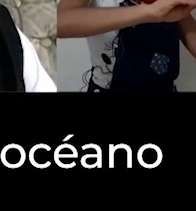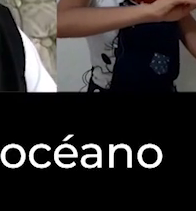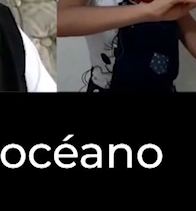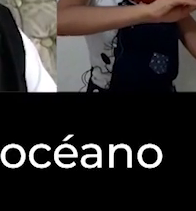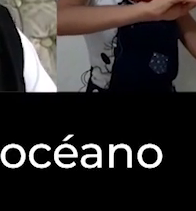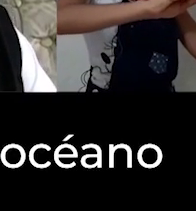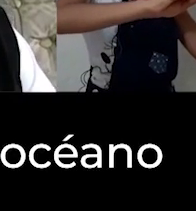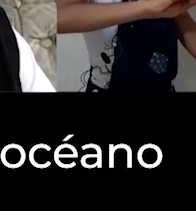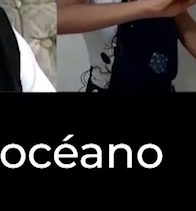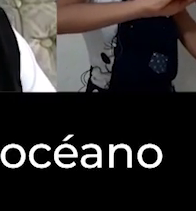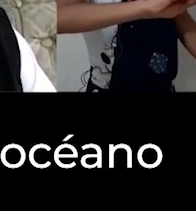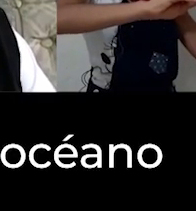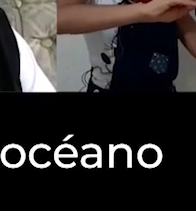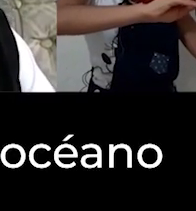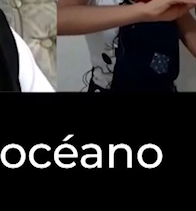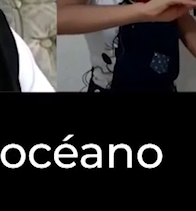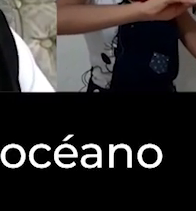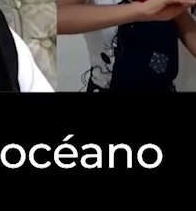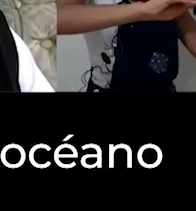¡Gracias!